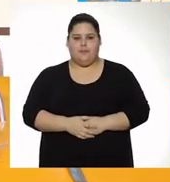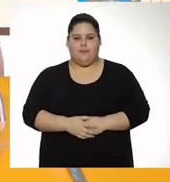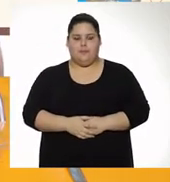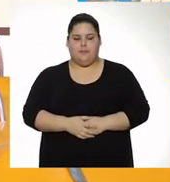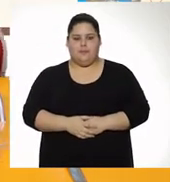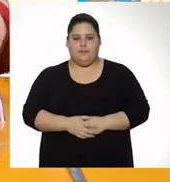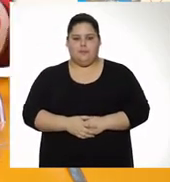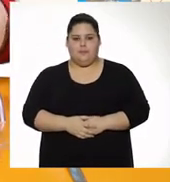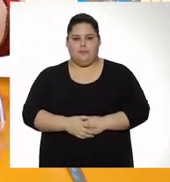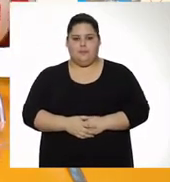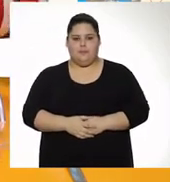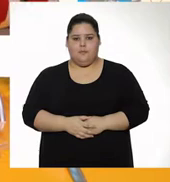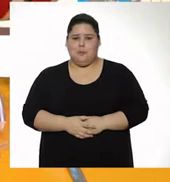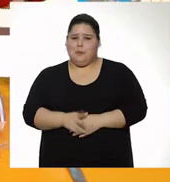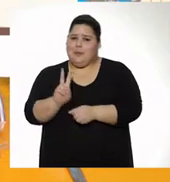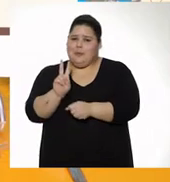Con cuidado.